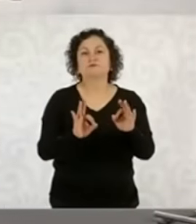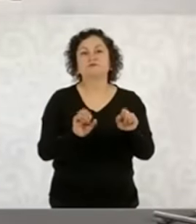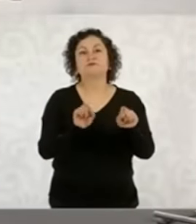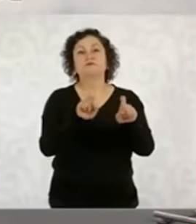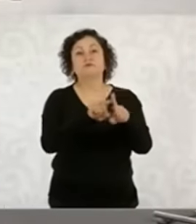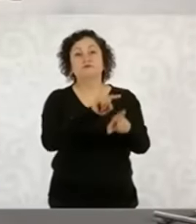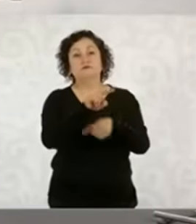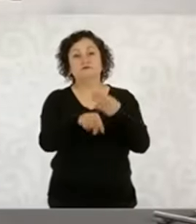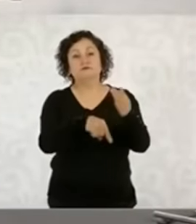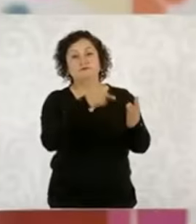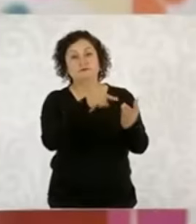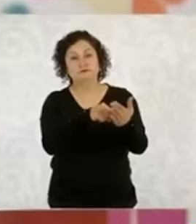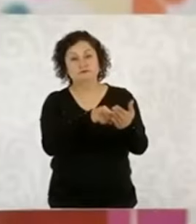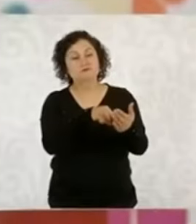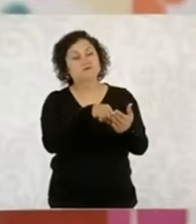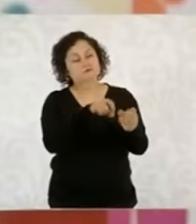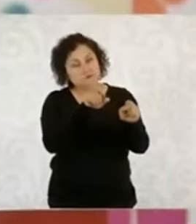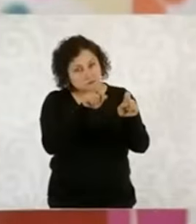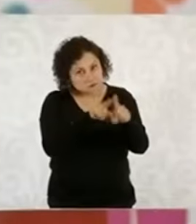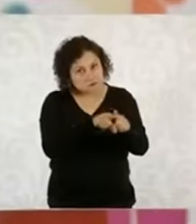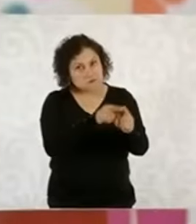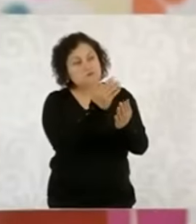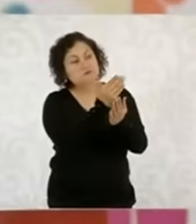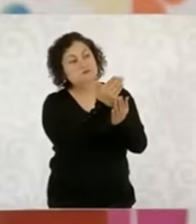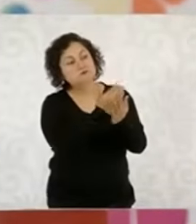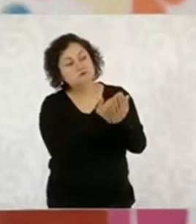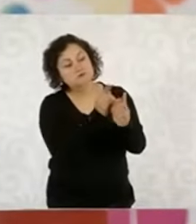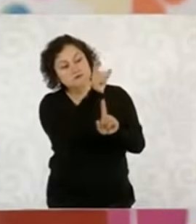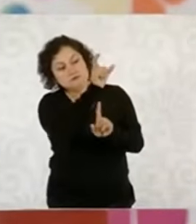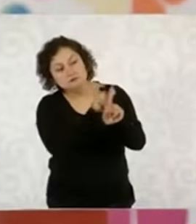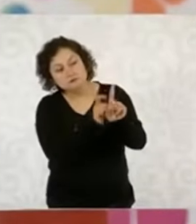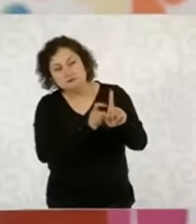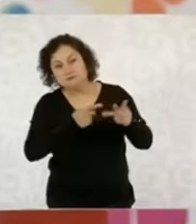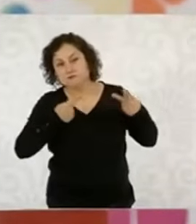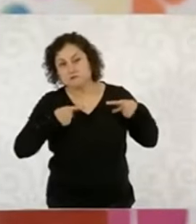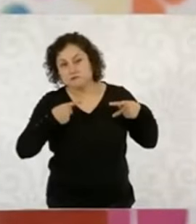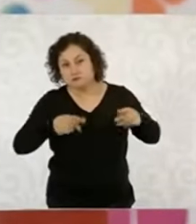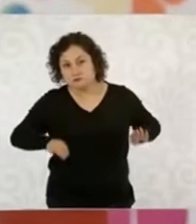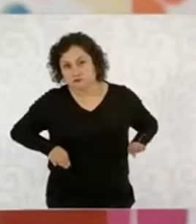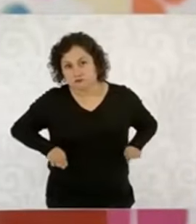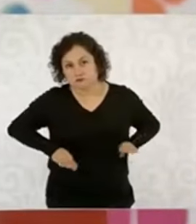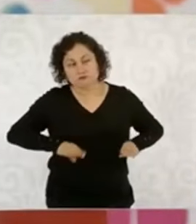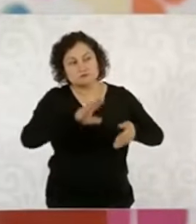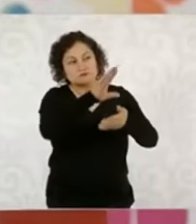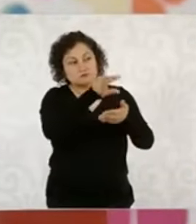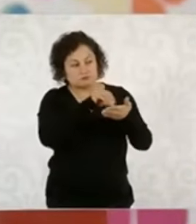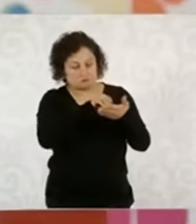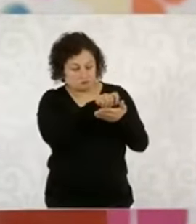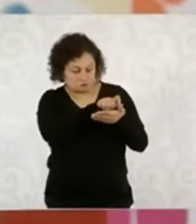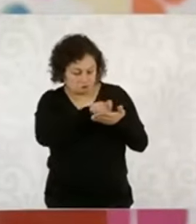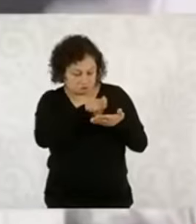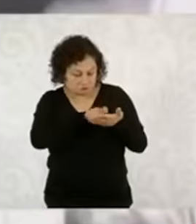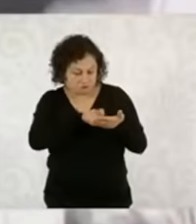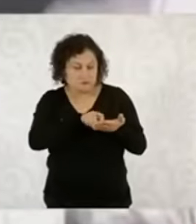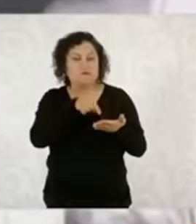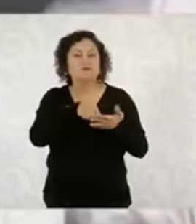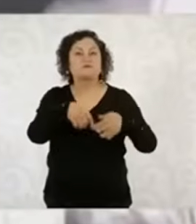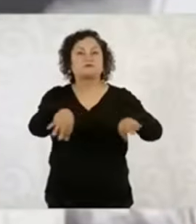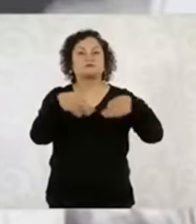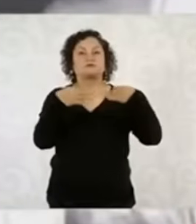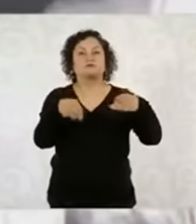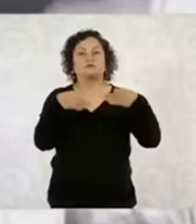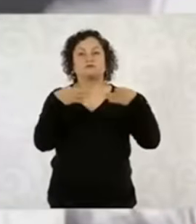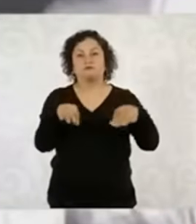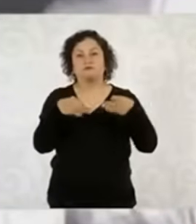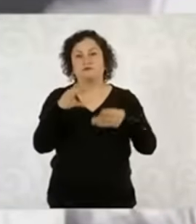verifican los datos que ahí externó el ciudadano y se aplica una cédula de integración socioeconómica. A partir de